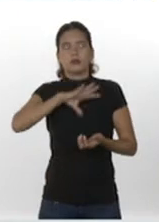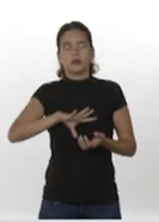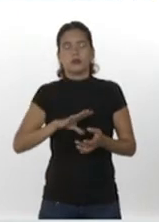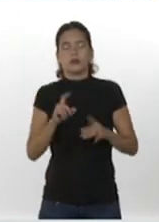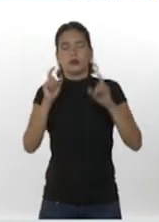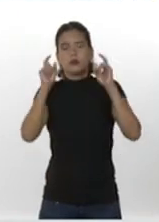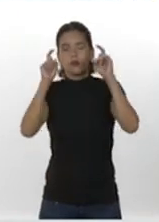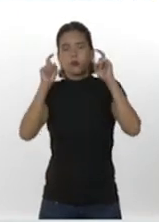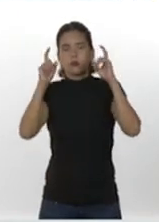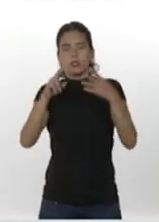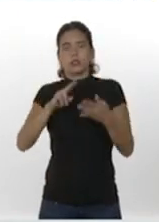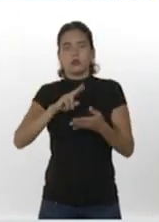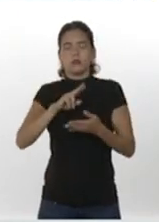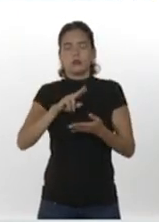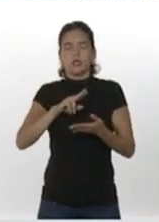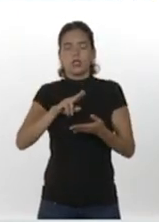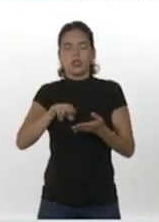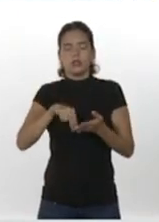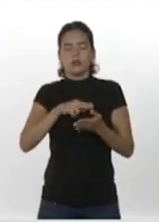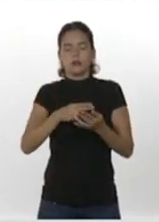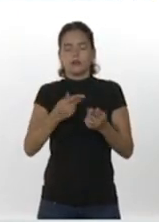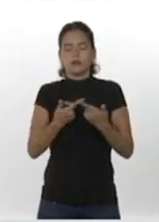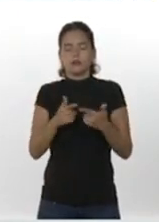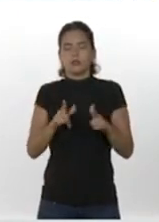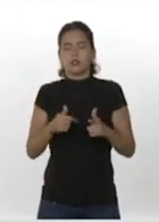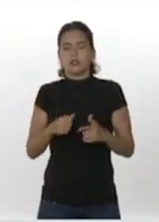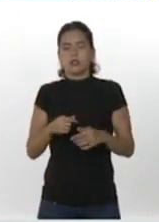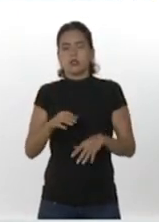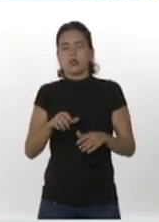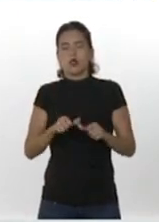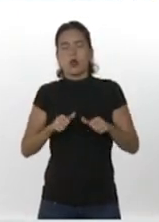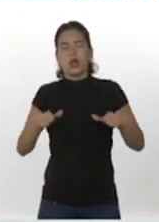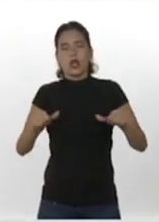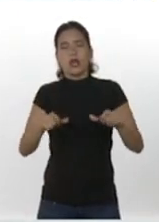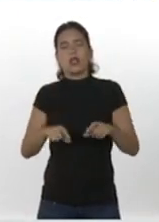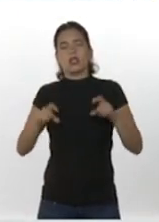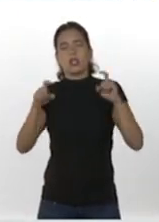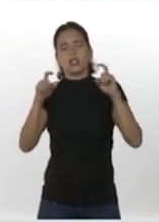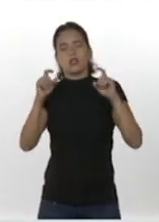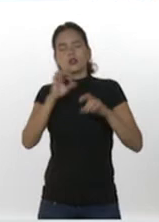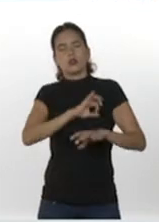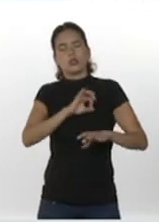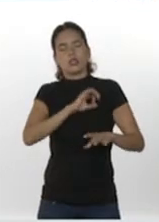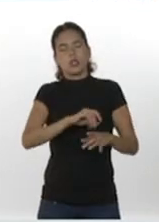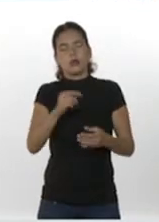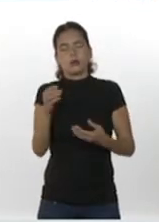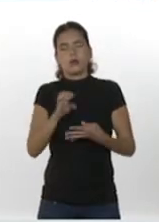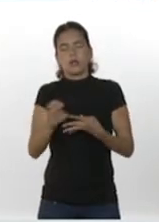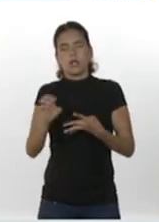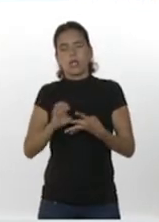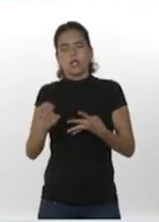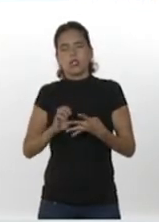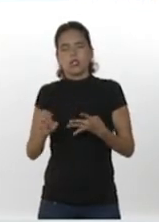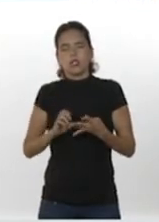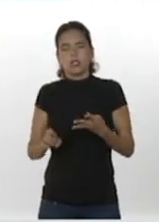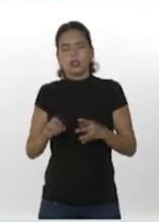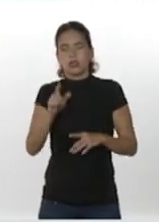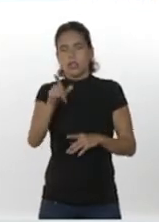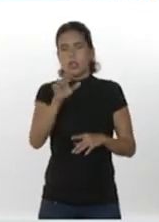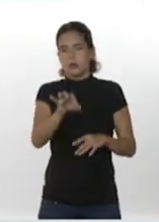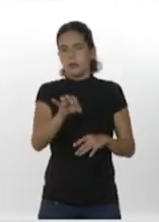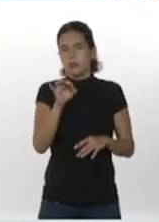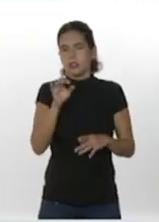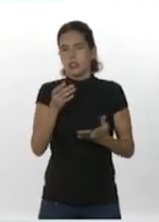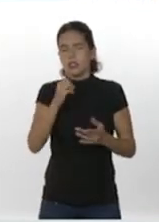para la soberanía, que son áreas sociales, ahí vamos a tener inmerso unas características bastante particulares,